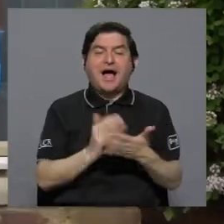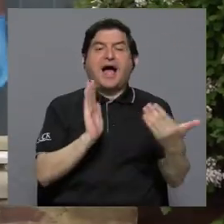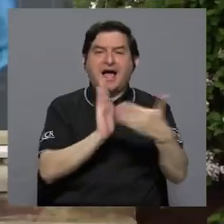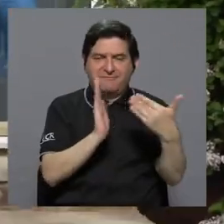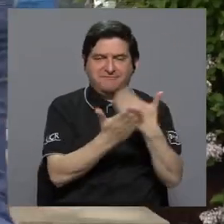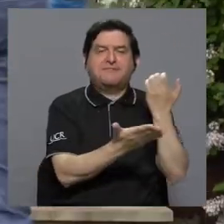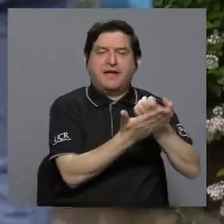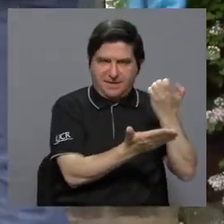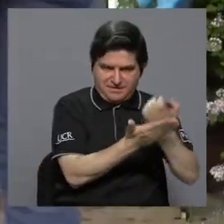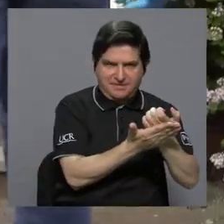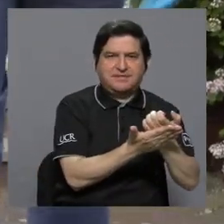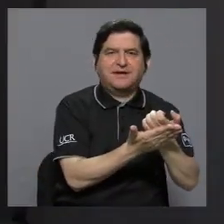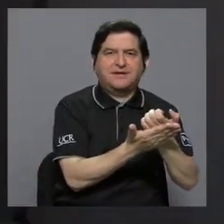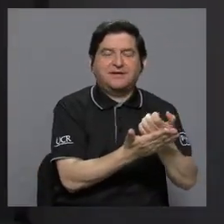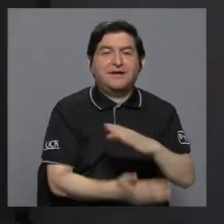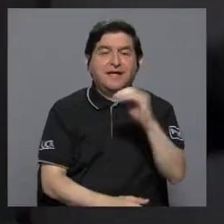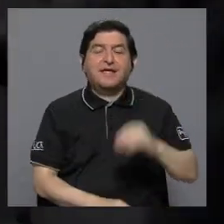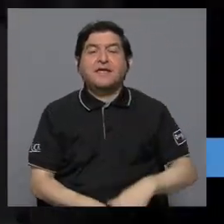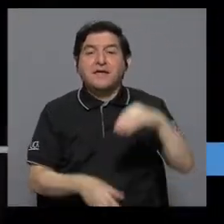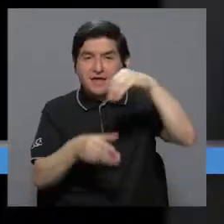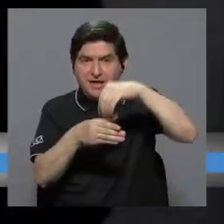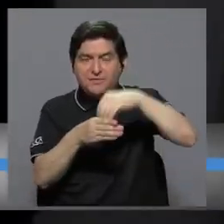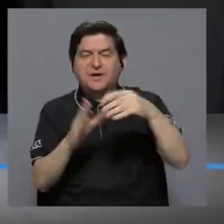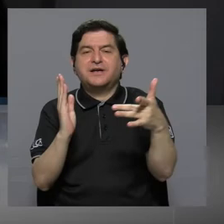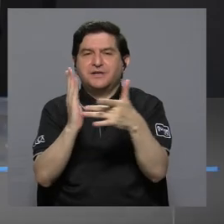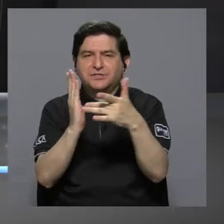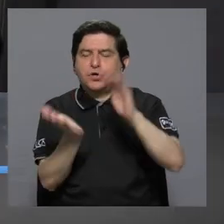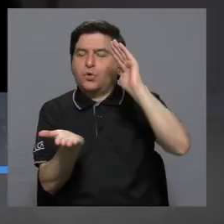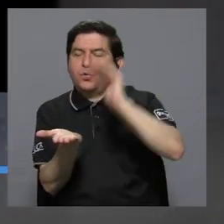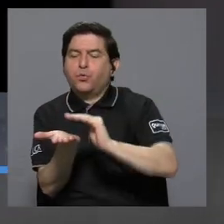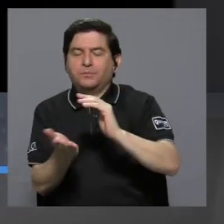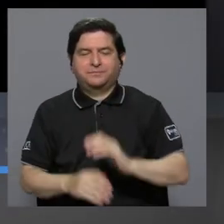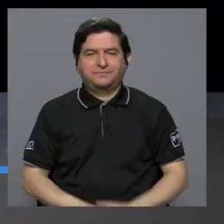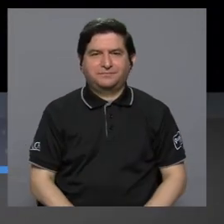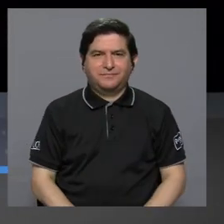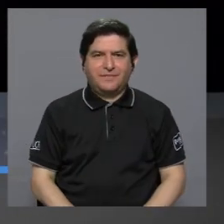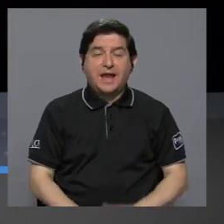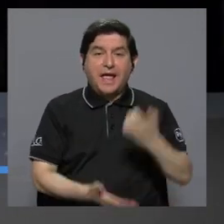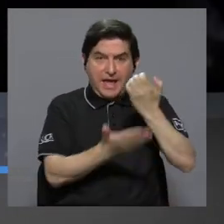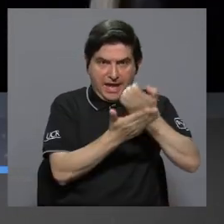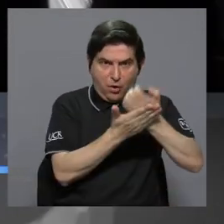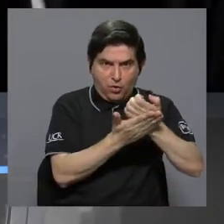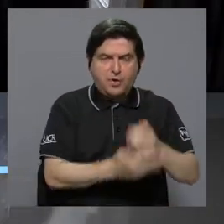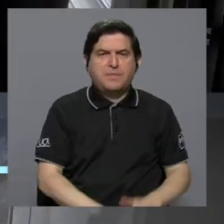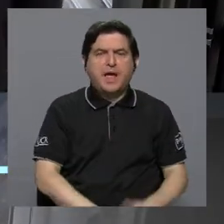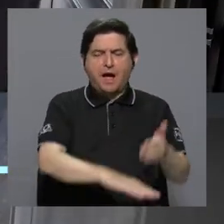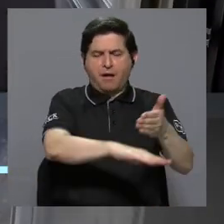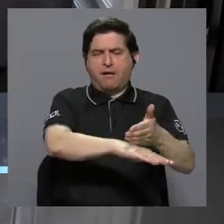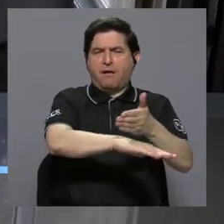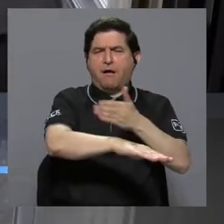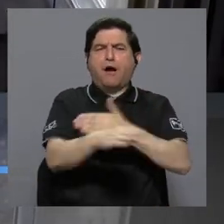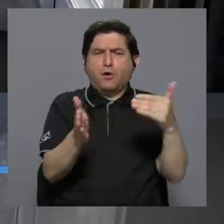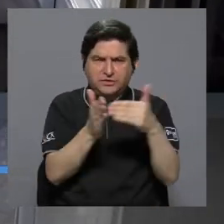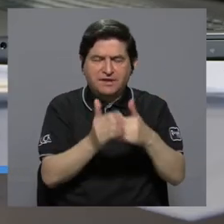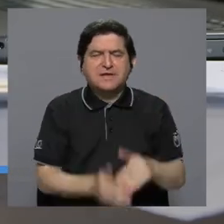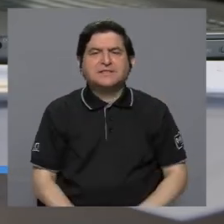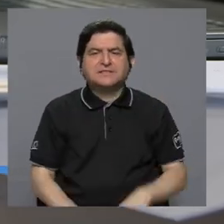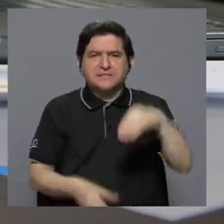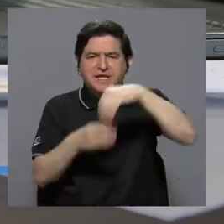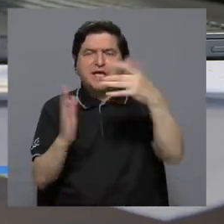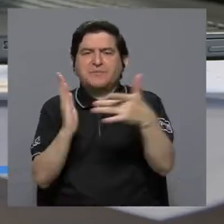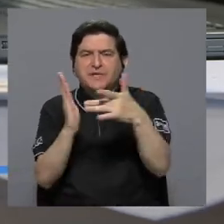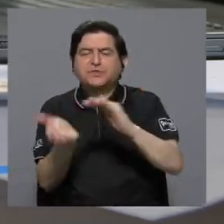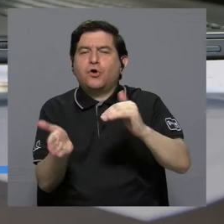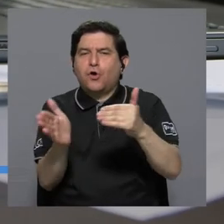afecta a la economía y la inversión en TICs disminuye. Conforme la economía se empieza a recuperar, la inversión en TICs